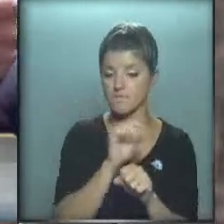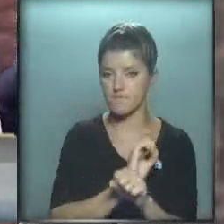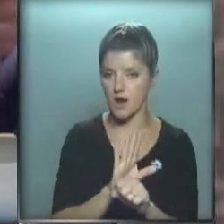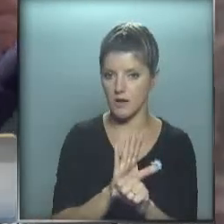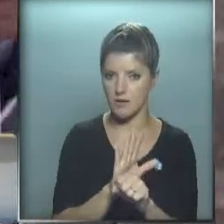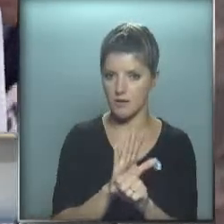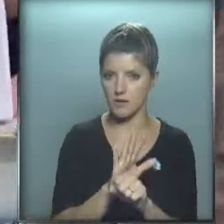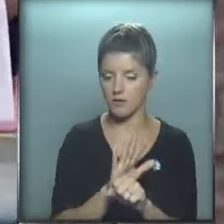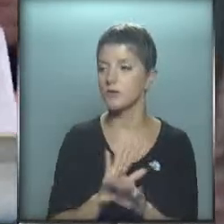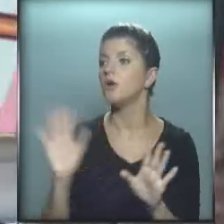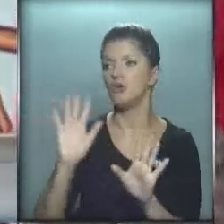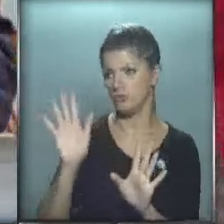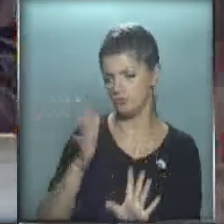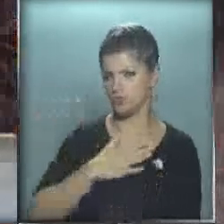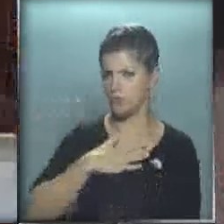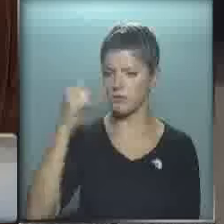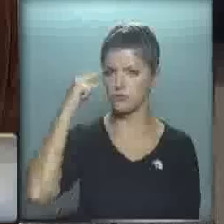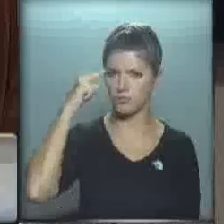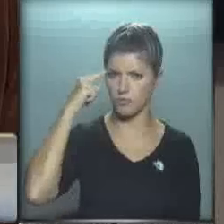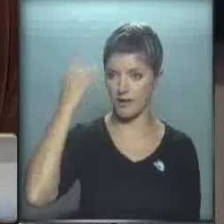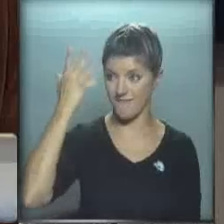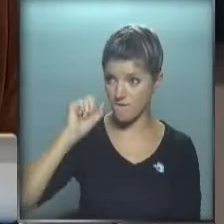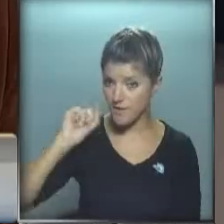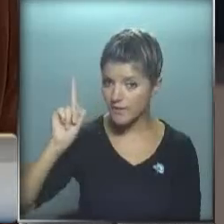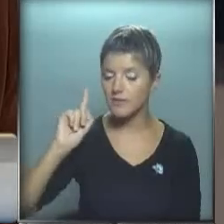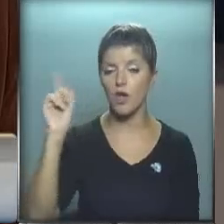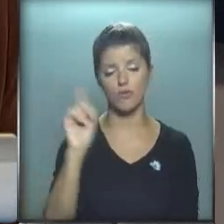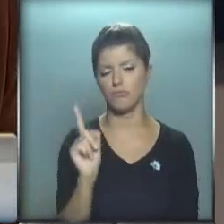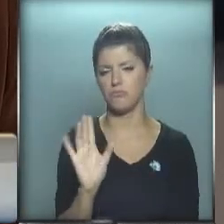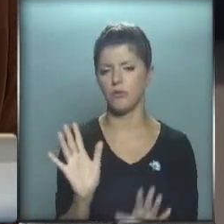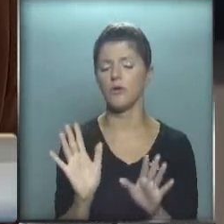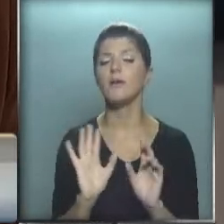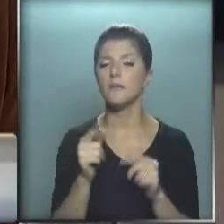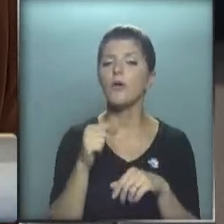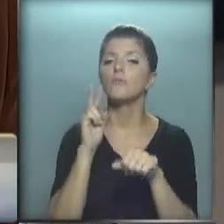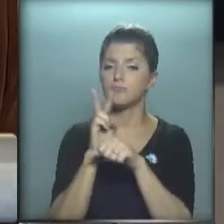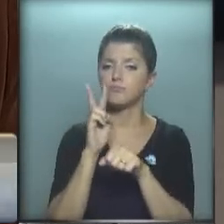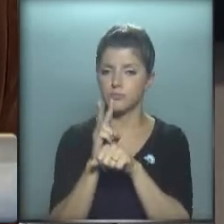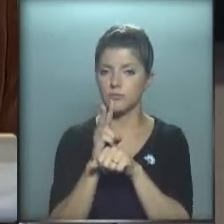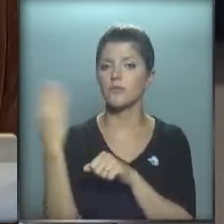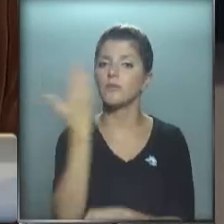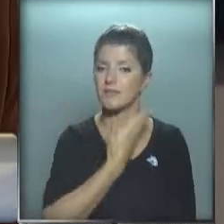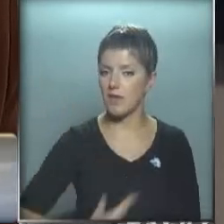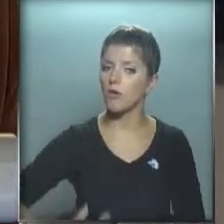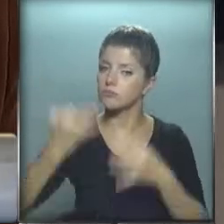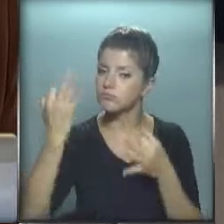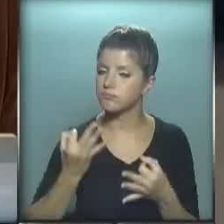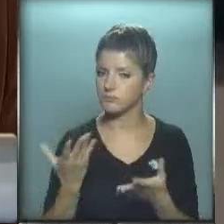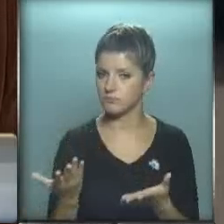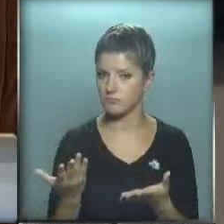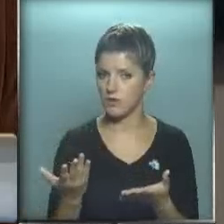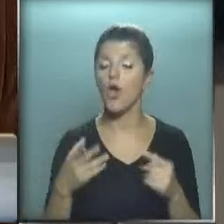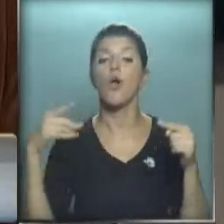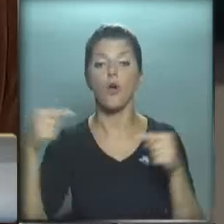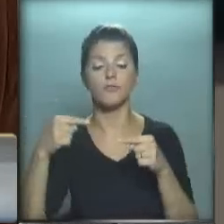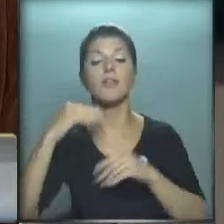yo creo que bueno en Francia sobre todo no hay un recuerde incluso hay una una defensa del estado de bienestar contra